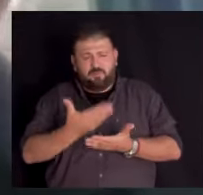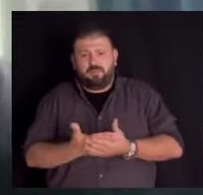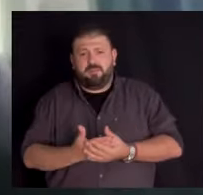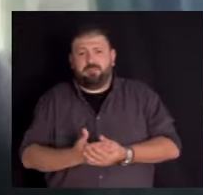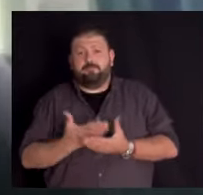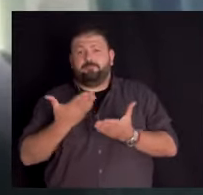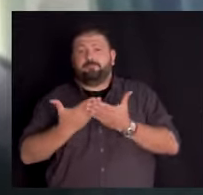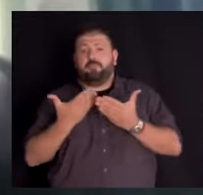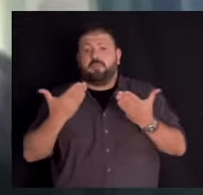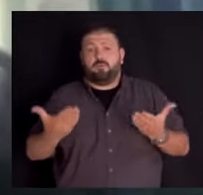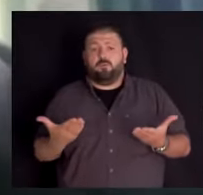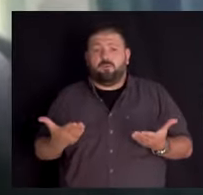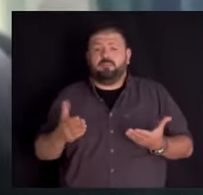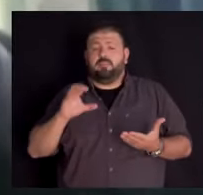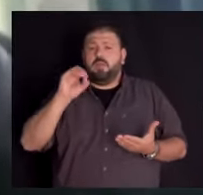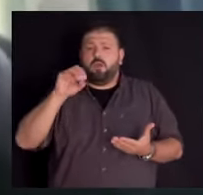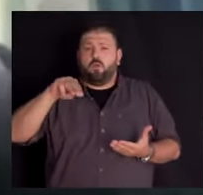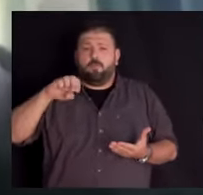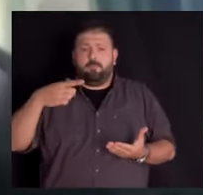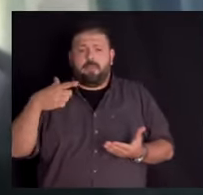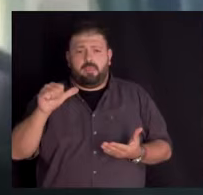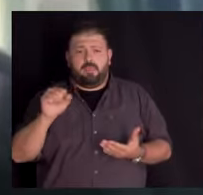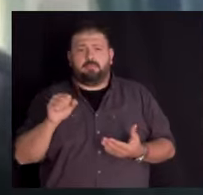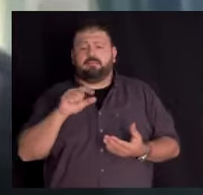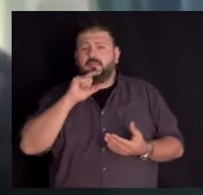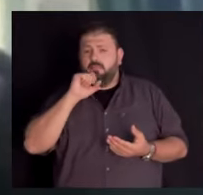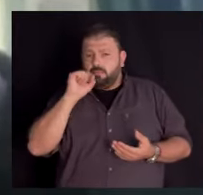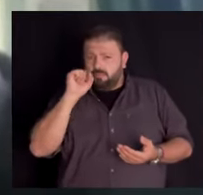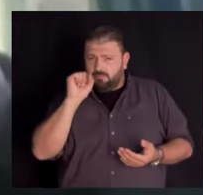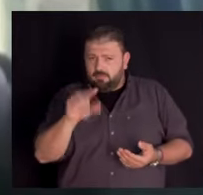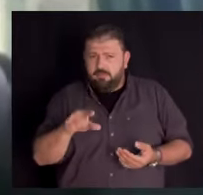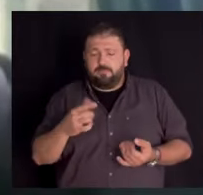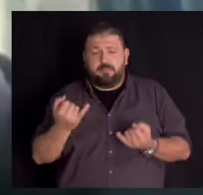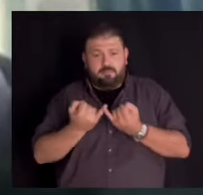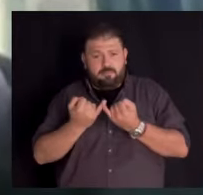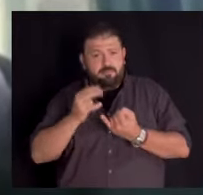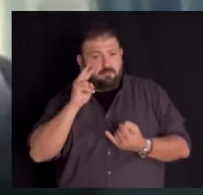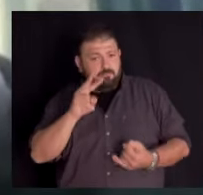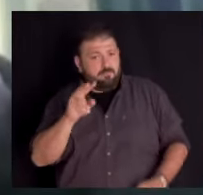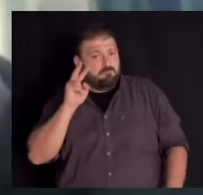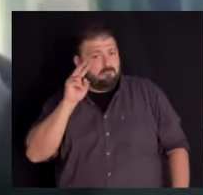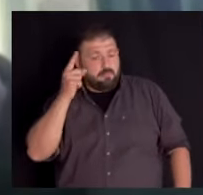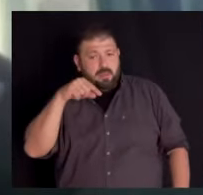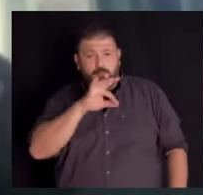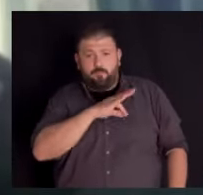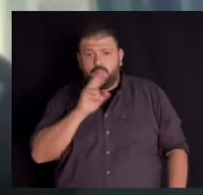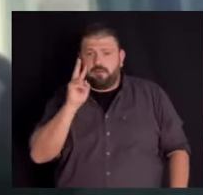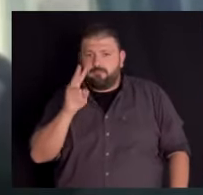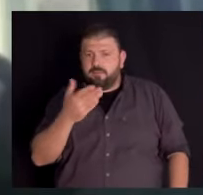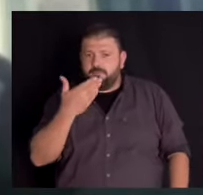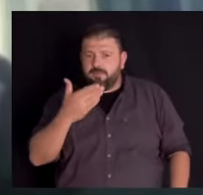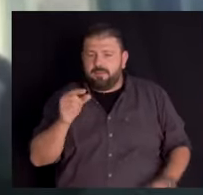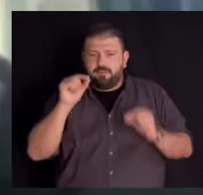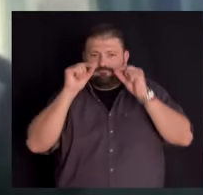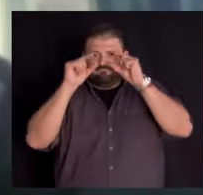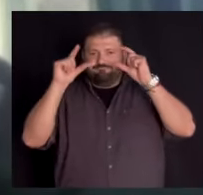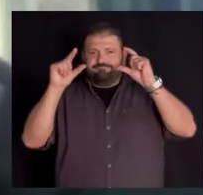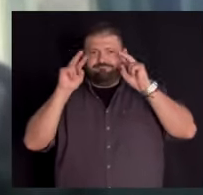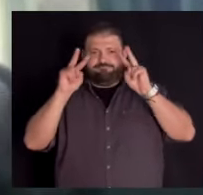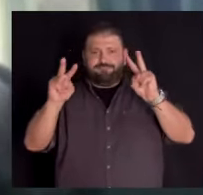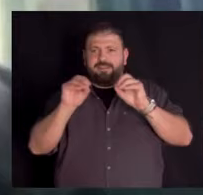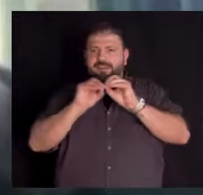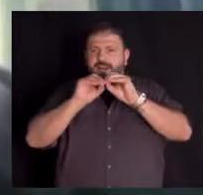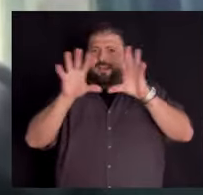Ahora, los omega también tienen que ver con la vista. Nos ayudan a tener una mejor claridad, una mejor